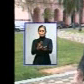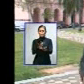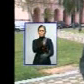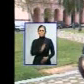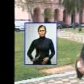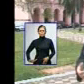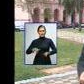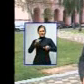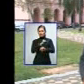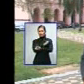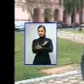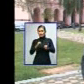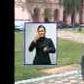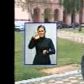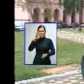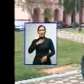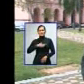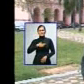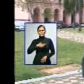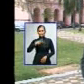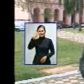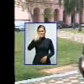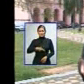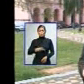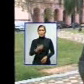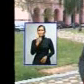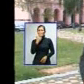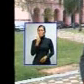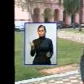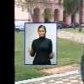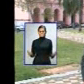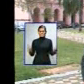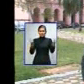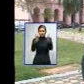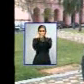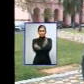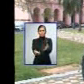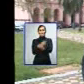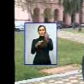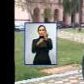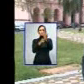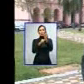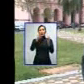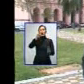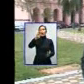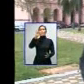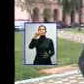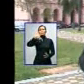República y ya fue determinante para que acepte su renuncia. Pero asume, o ya asumió, el doctor Carlos Viz,